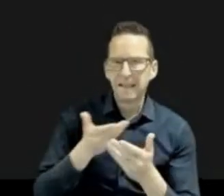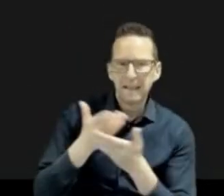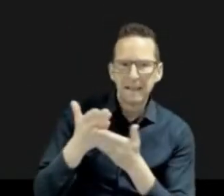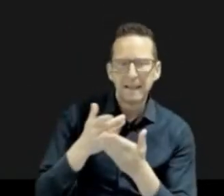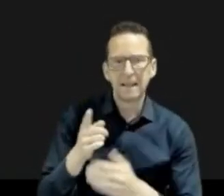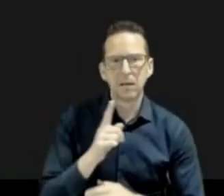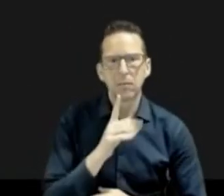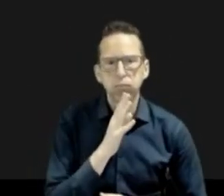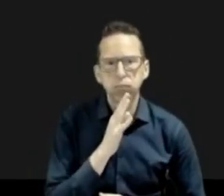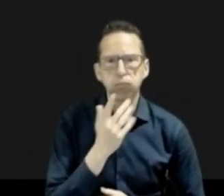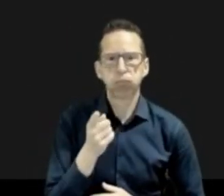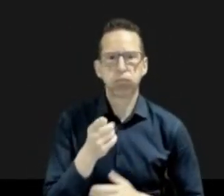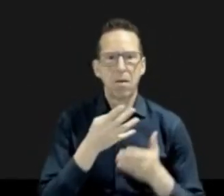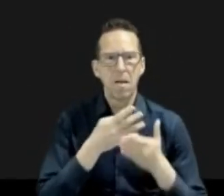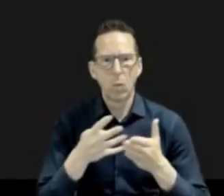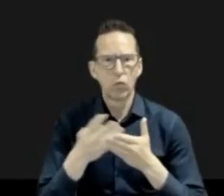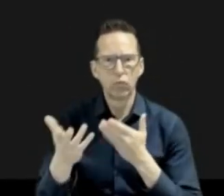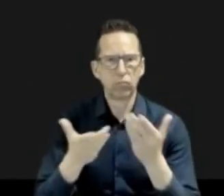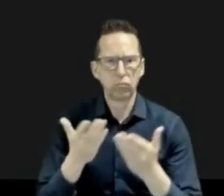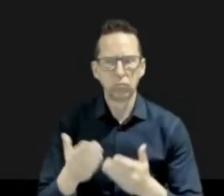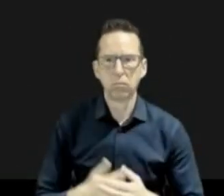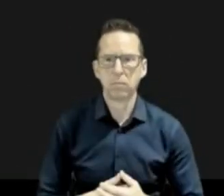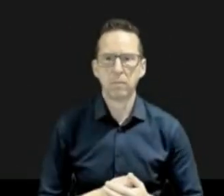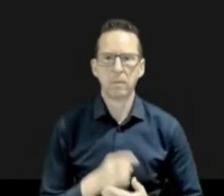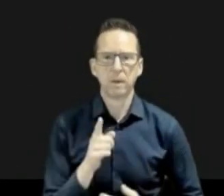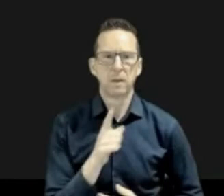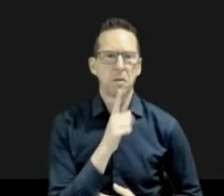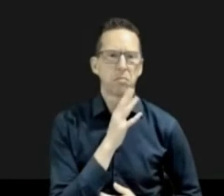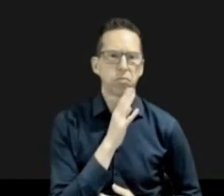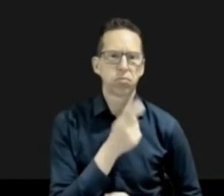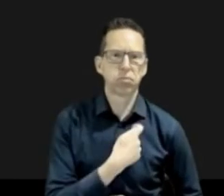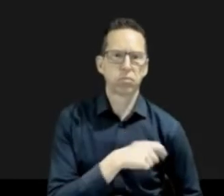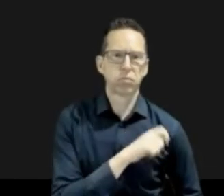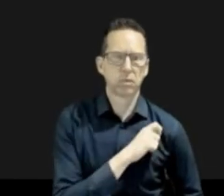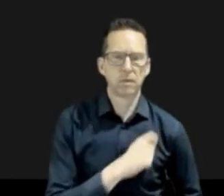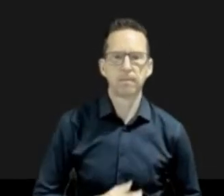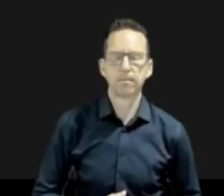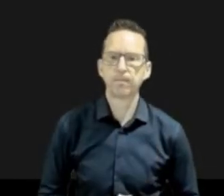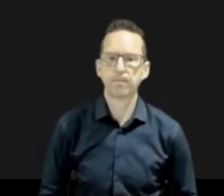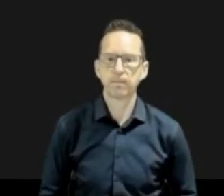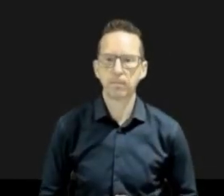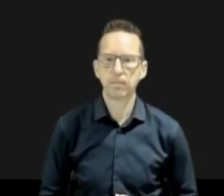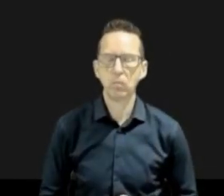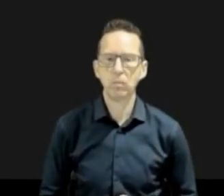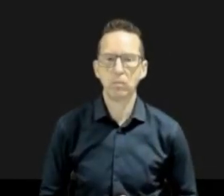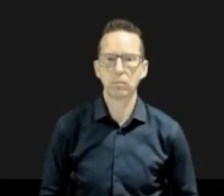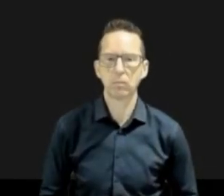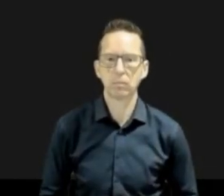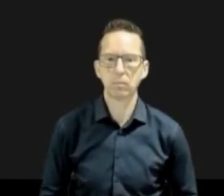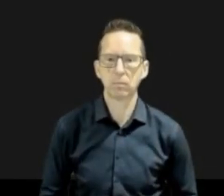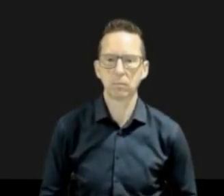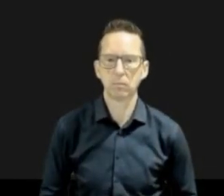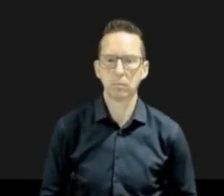no sé qué está acontecendo Bueno, para no perder mucho tiempo voy a continuar así porque